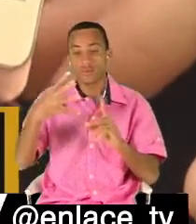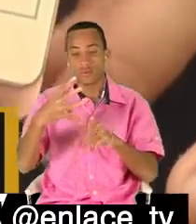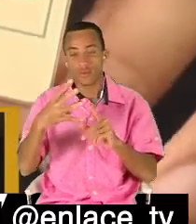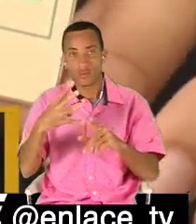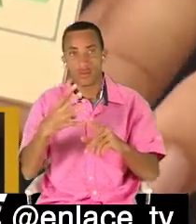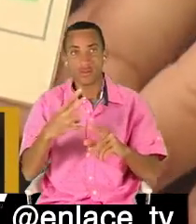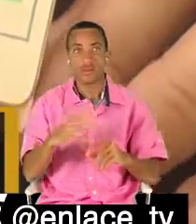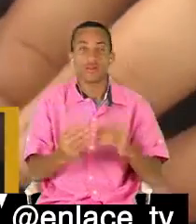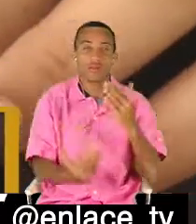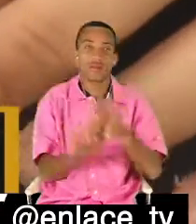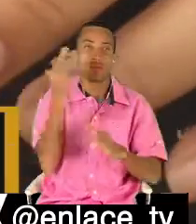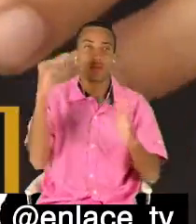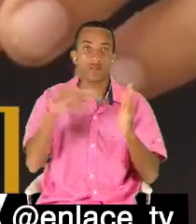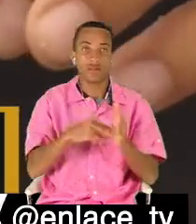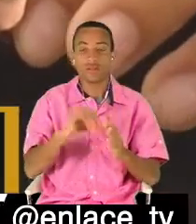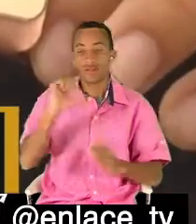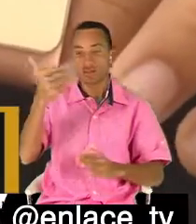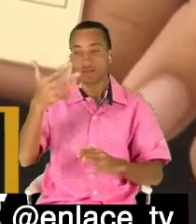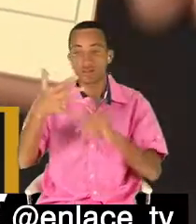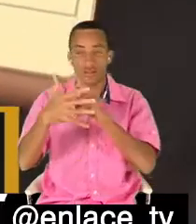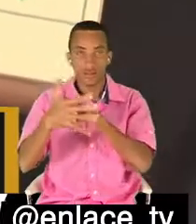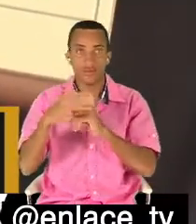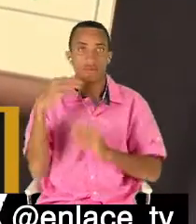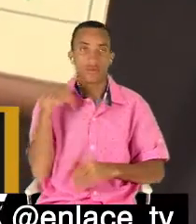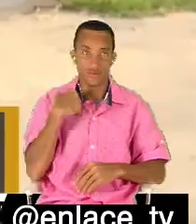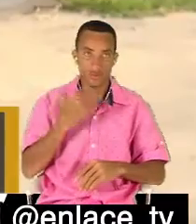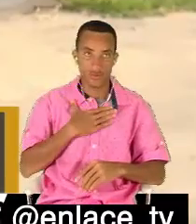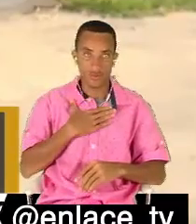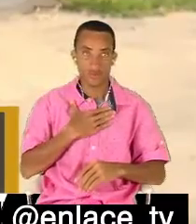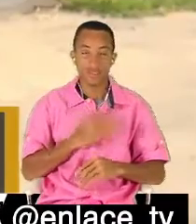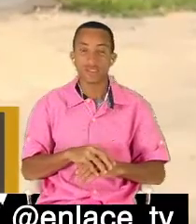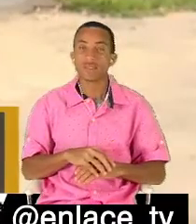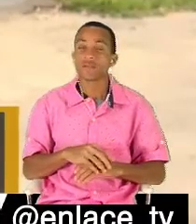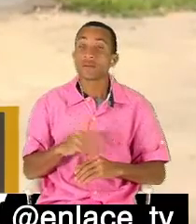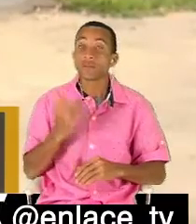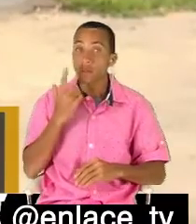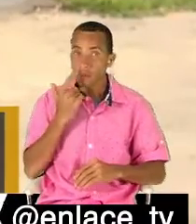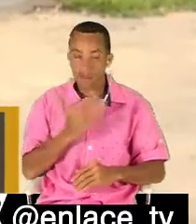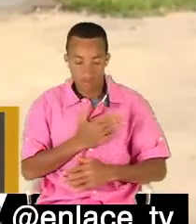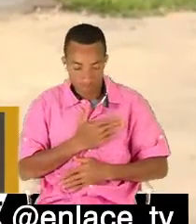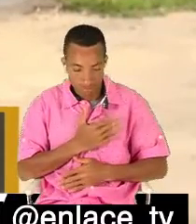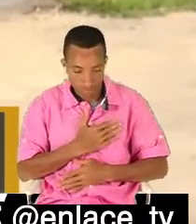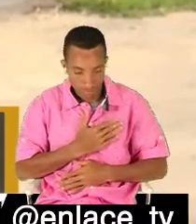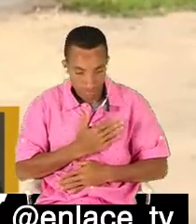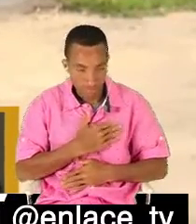yo. No me la creía. Pues mi papá me felicitó, mi